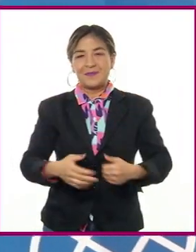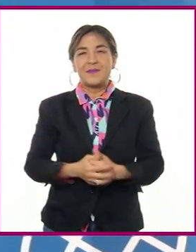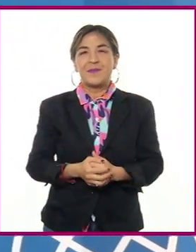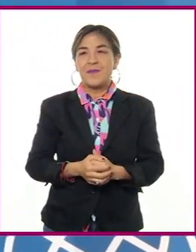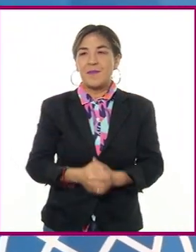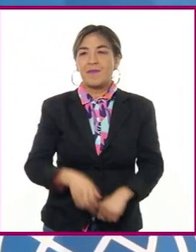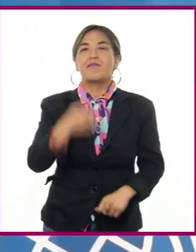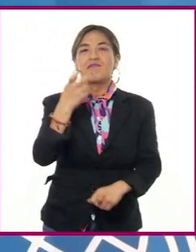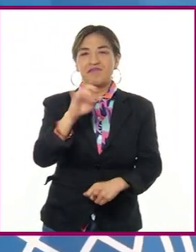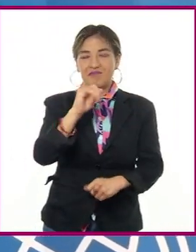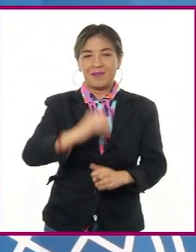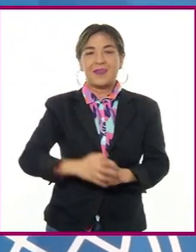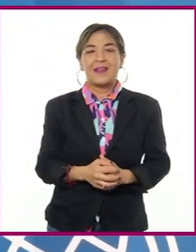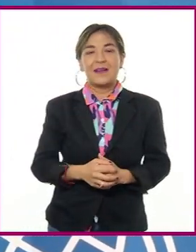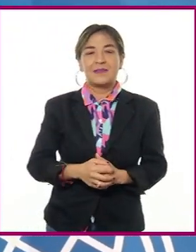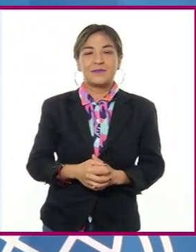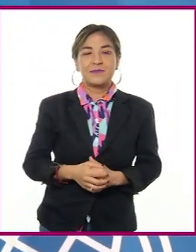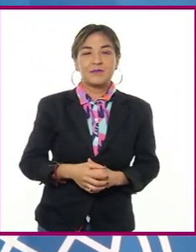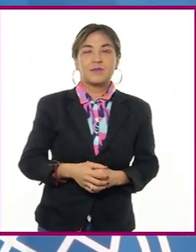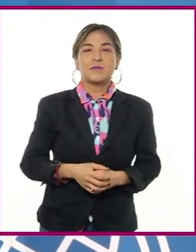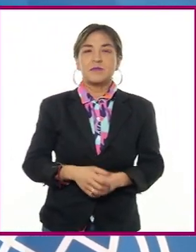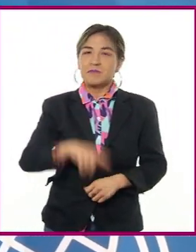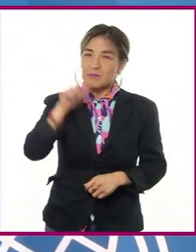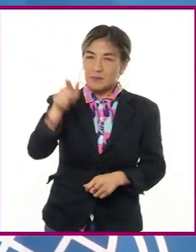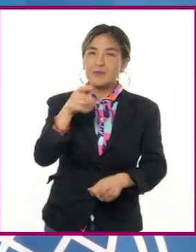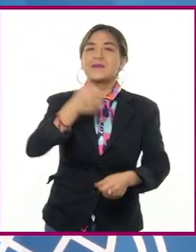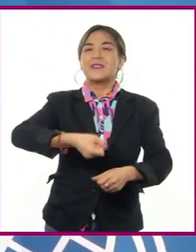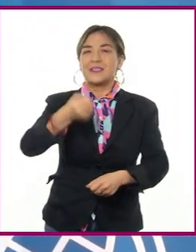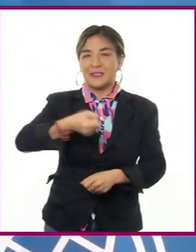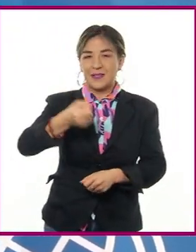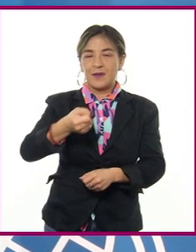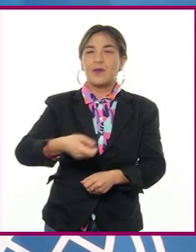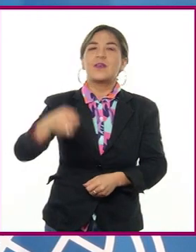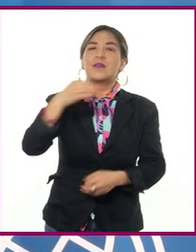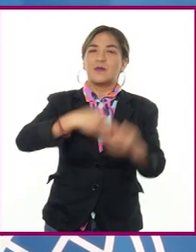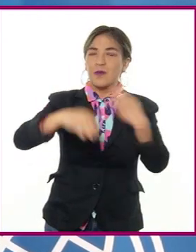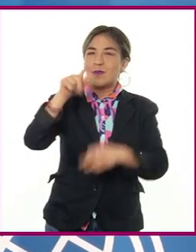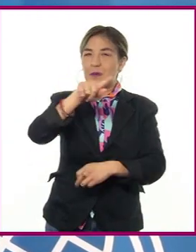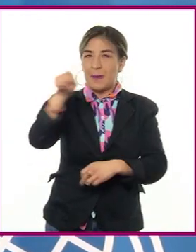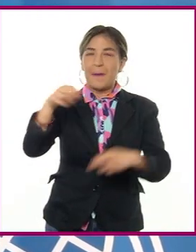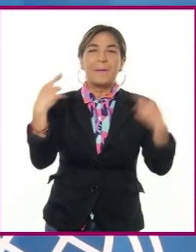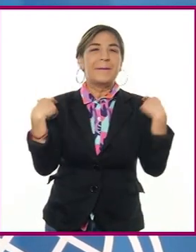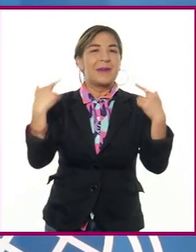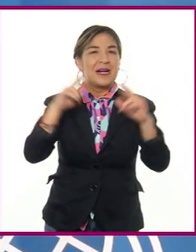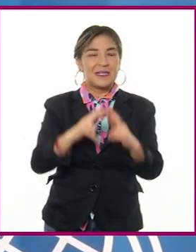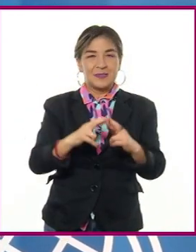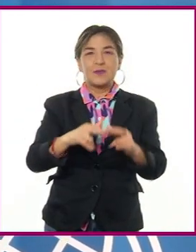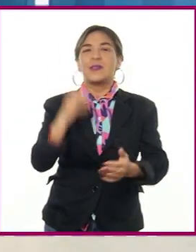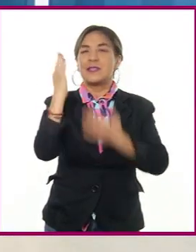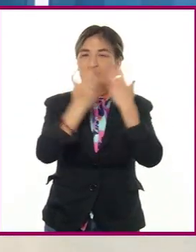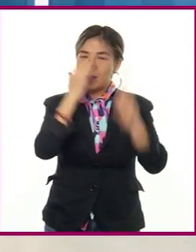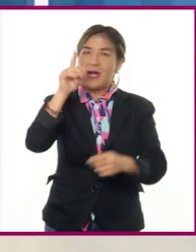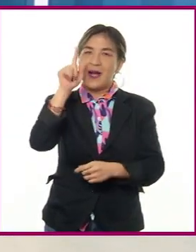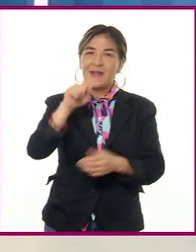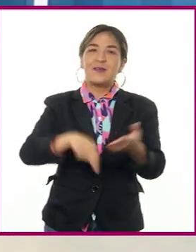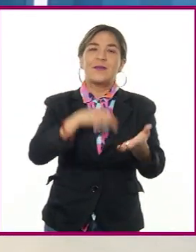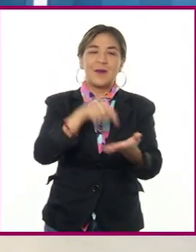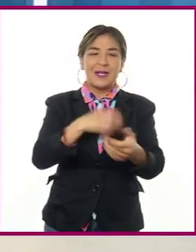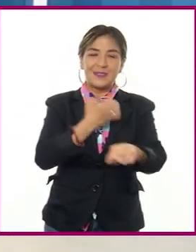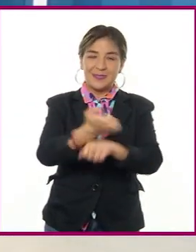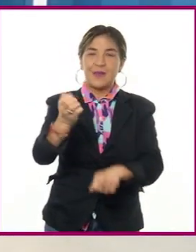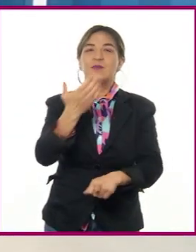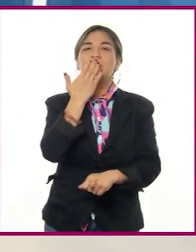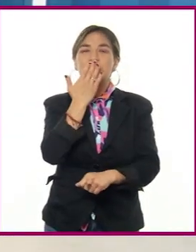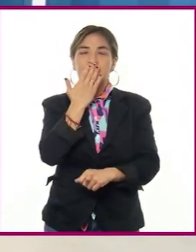En efecto, maestra, les enviamos un saludo a docentes y estudiantes de Sonora.